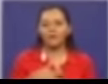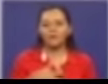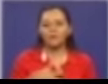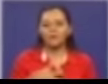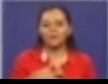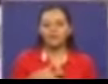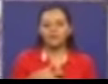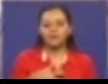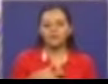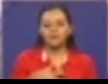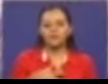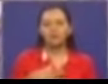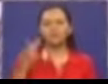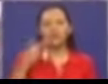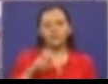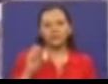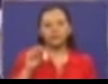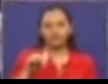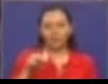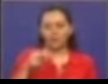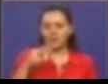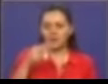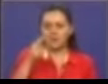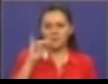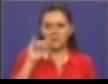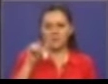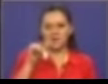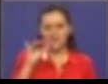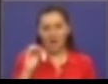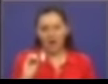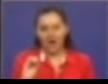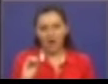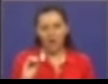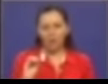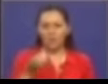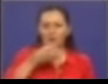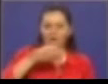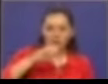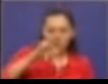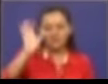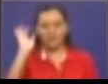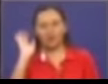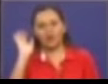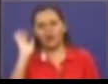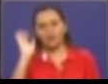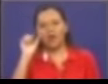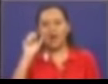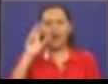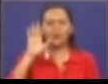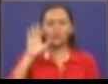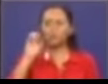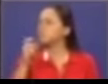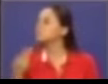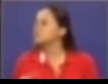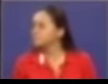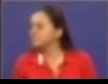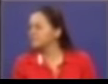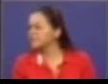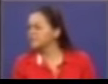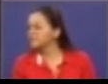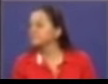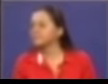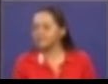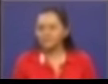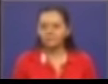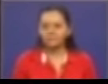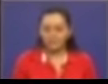Y también, pues, son Bijao, grandes cantantes, Arturo, solista, ¿cómo se llama Arturo el apellido? Tienen